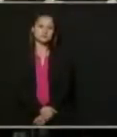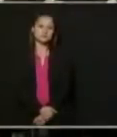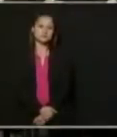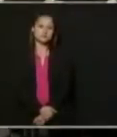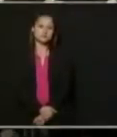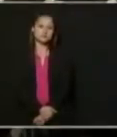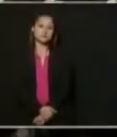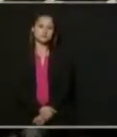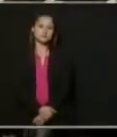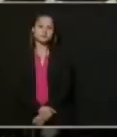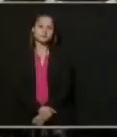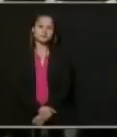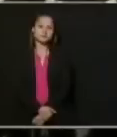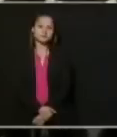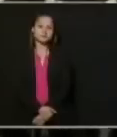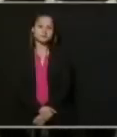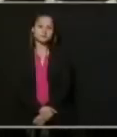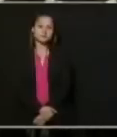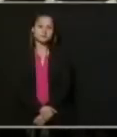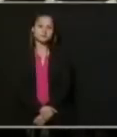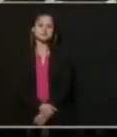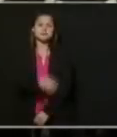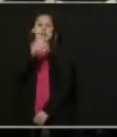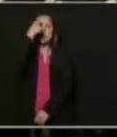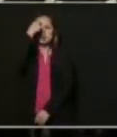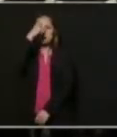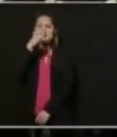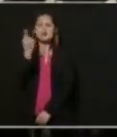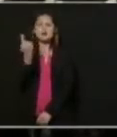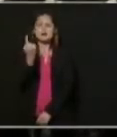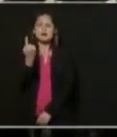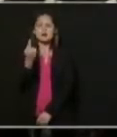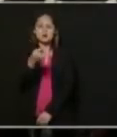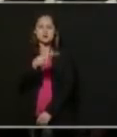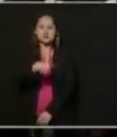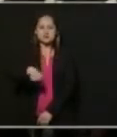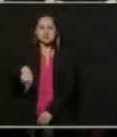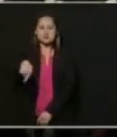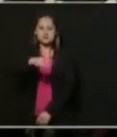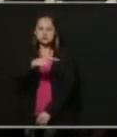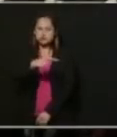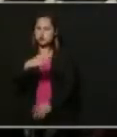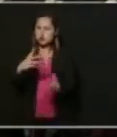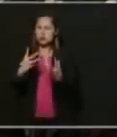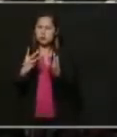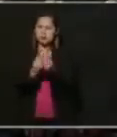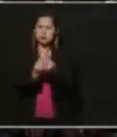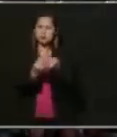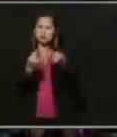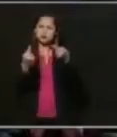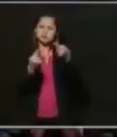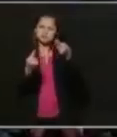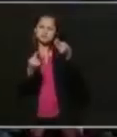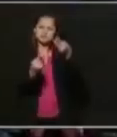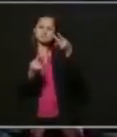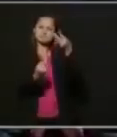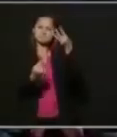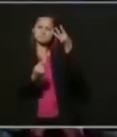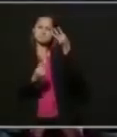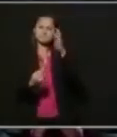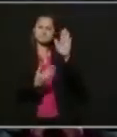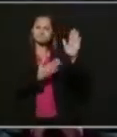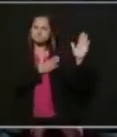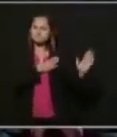Para que repasemos los 100 compromisos, uno por uno, y podamos saber si ya